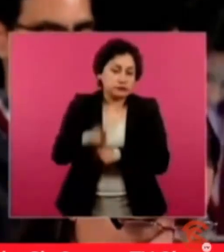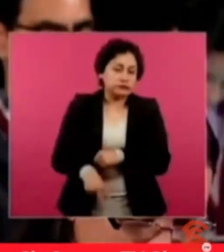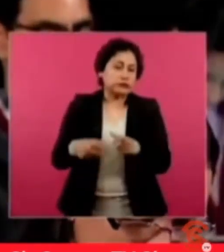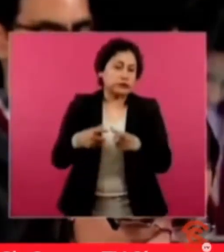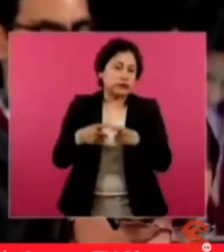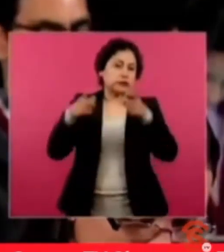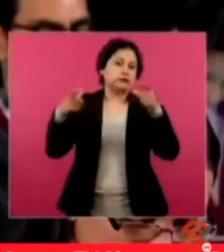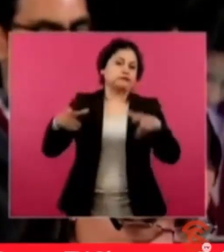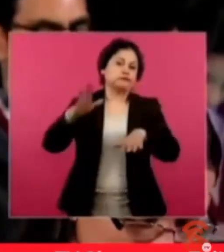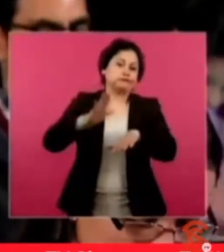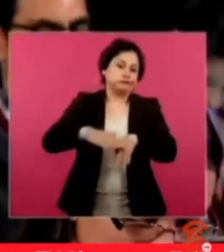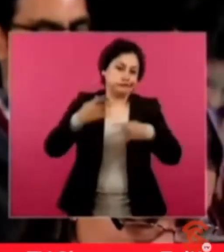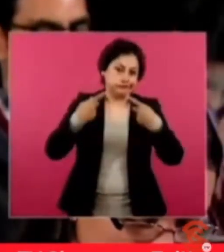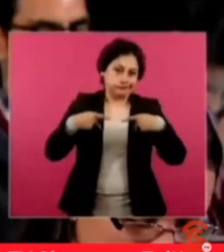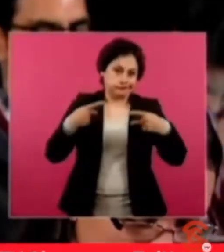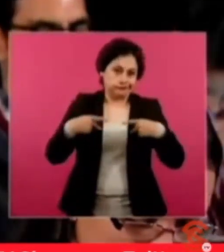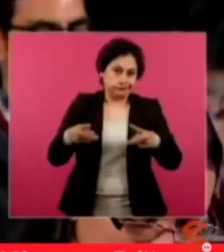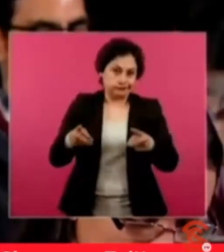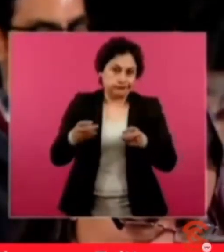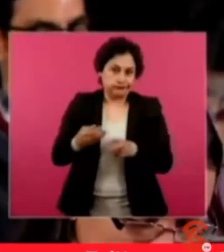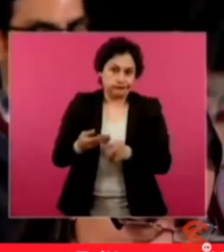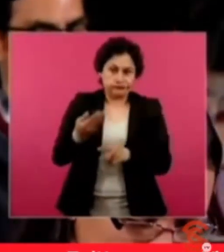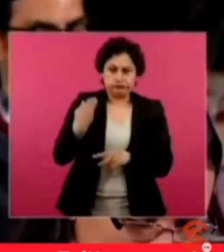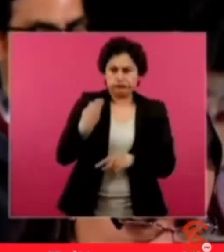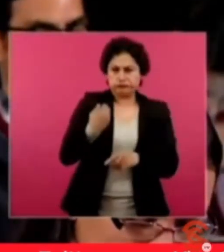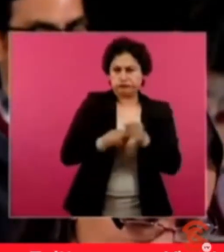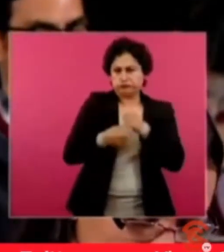menos el primer semestre del